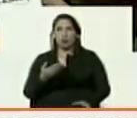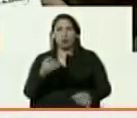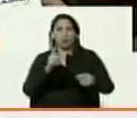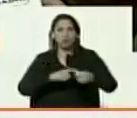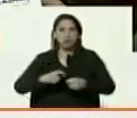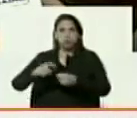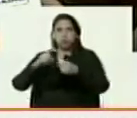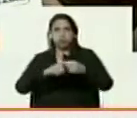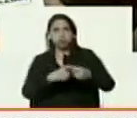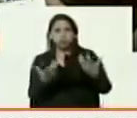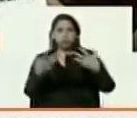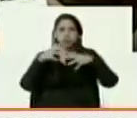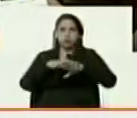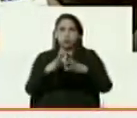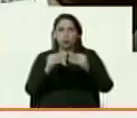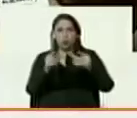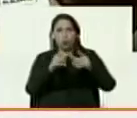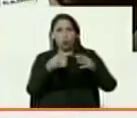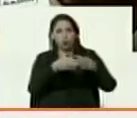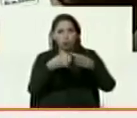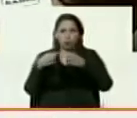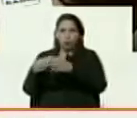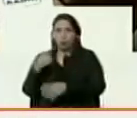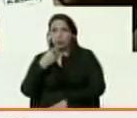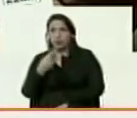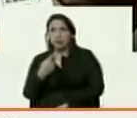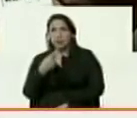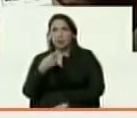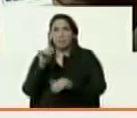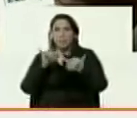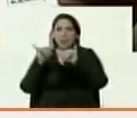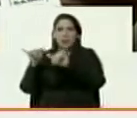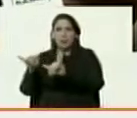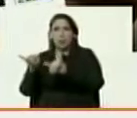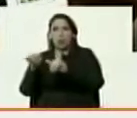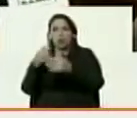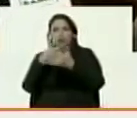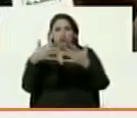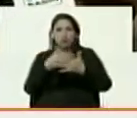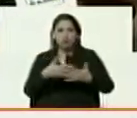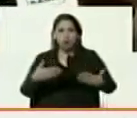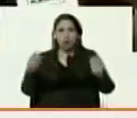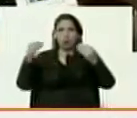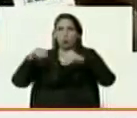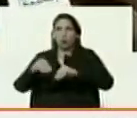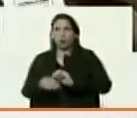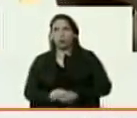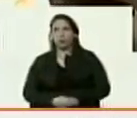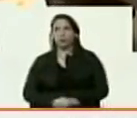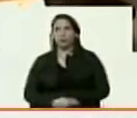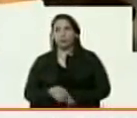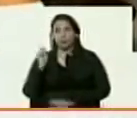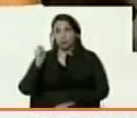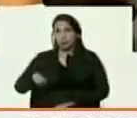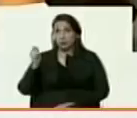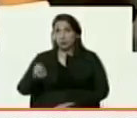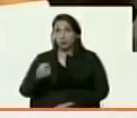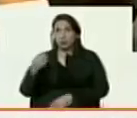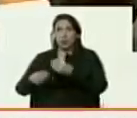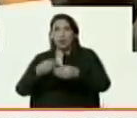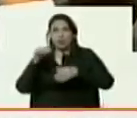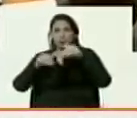inclusivo, de todos los sectores, como lo dice el propio documento del acuerdo. Si no se logra en el Parlamento y hace una misión legislativa